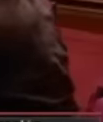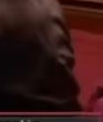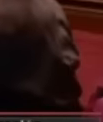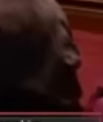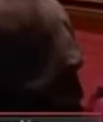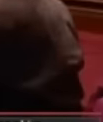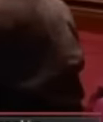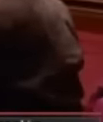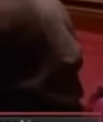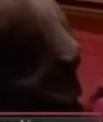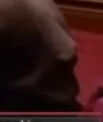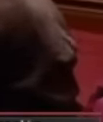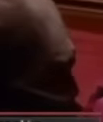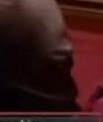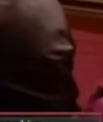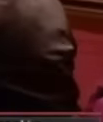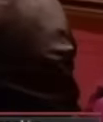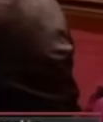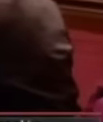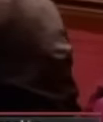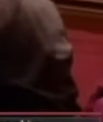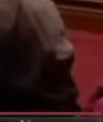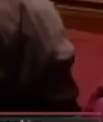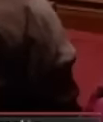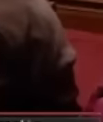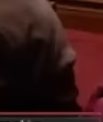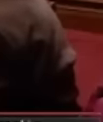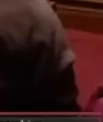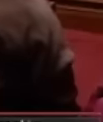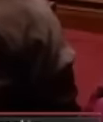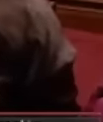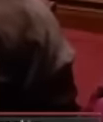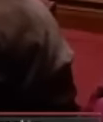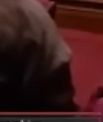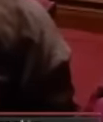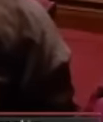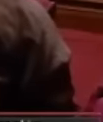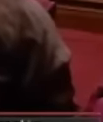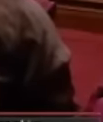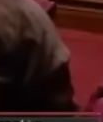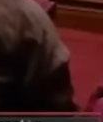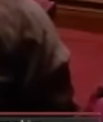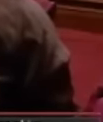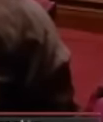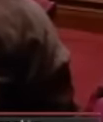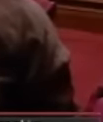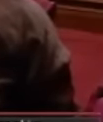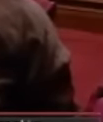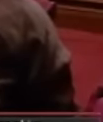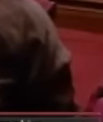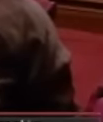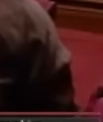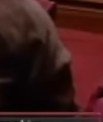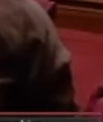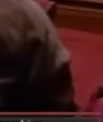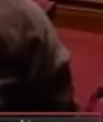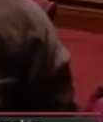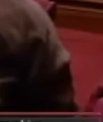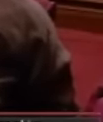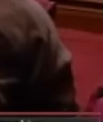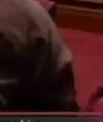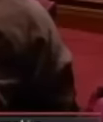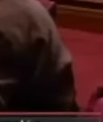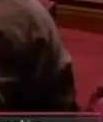insensible Y eso es mi preocupación Yo sé que la parte técnica va por otro lado pero creo que no toque el kit del asunto que es el